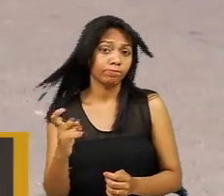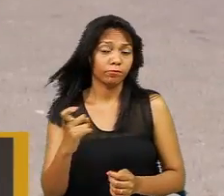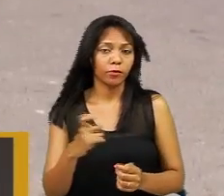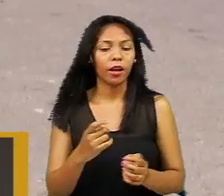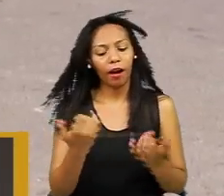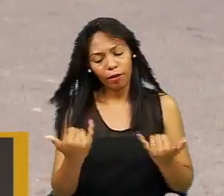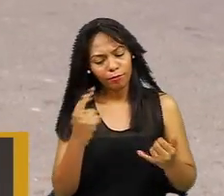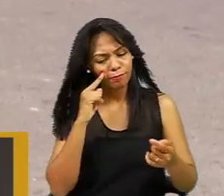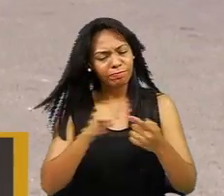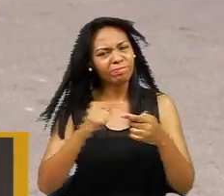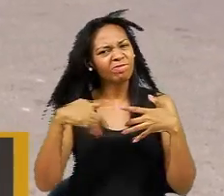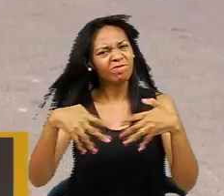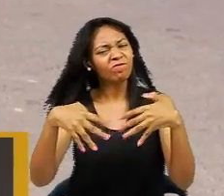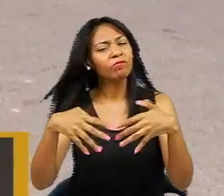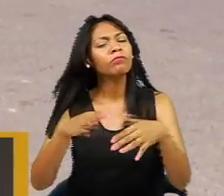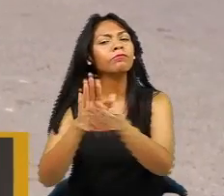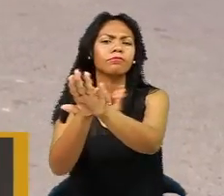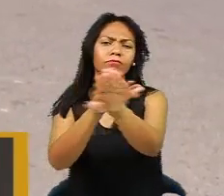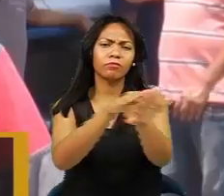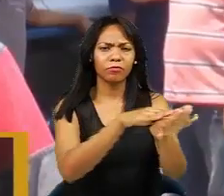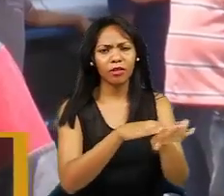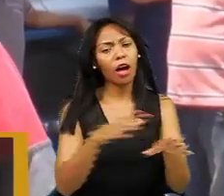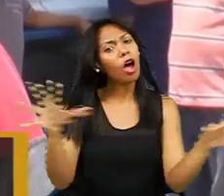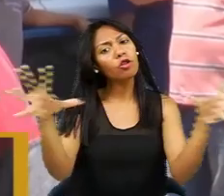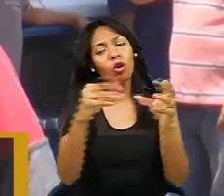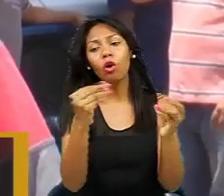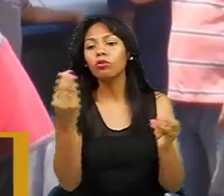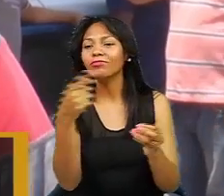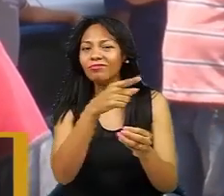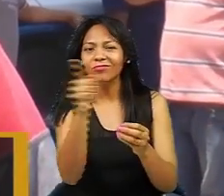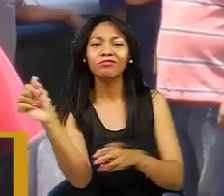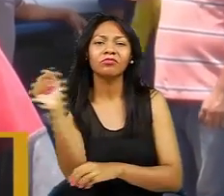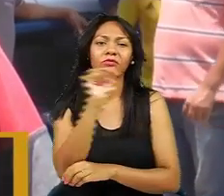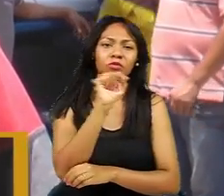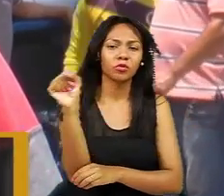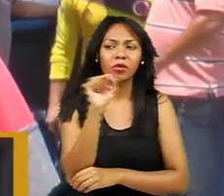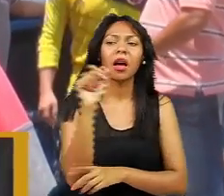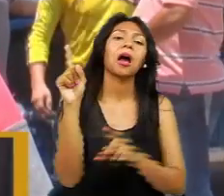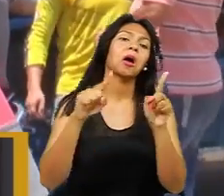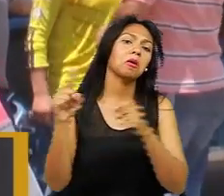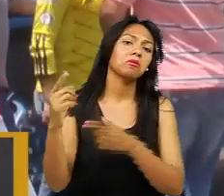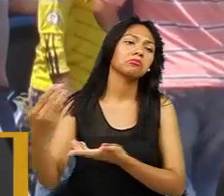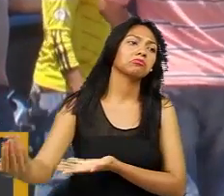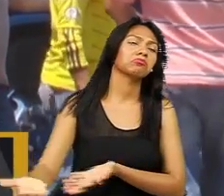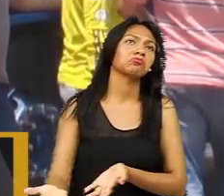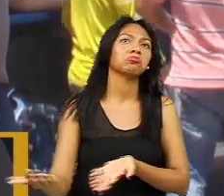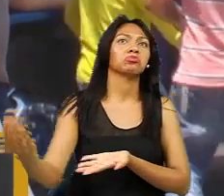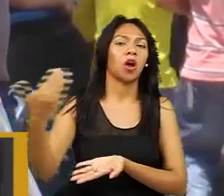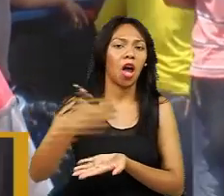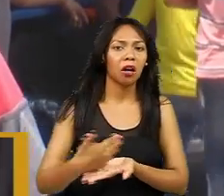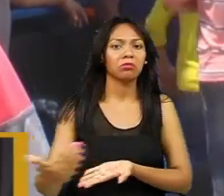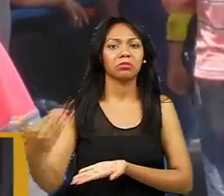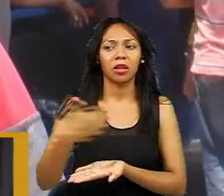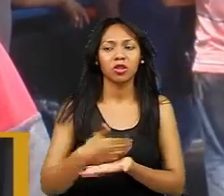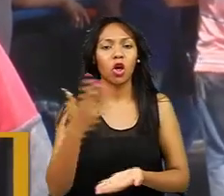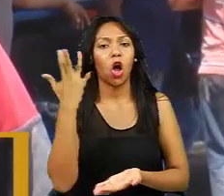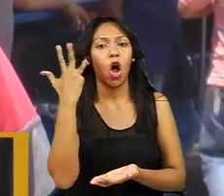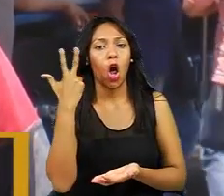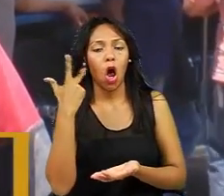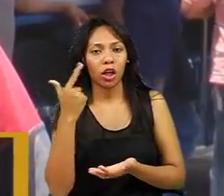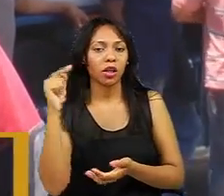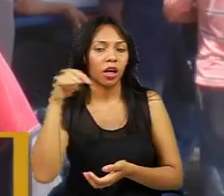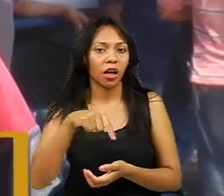manifestación es el llamado a todos los compañeros transportadores que vienen de visita en su labor diaria acá a Barranca